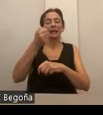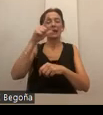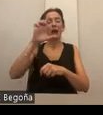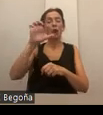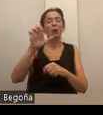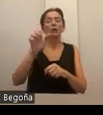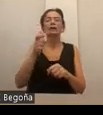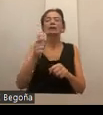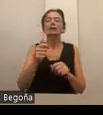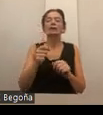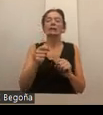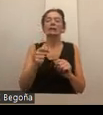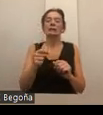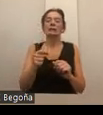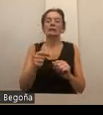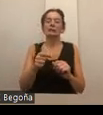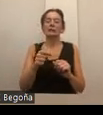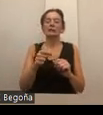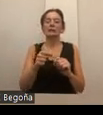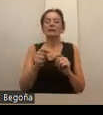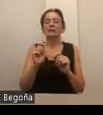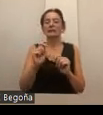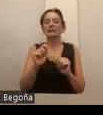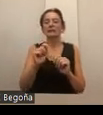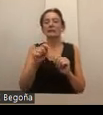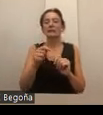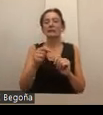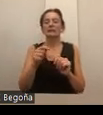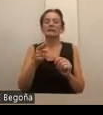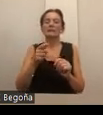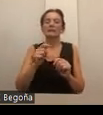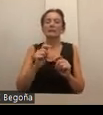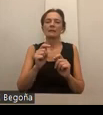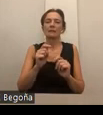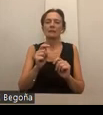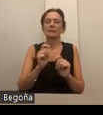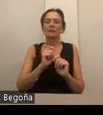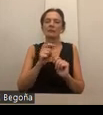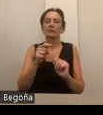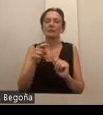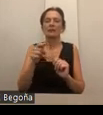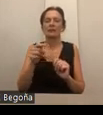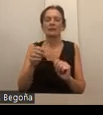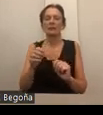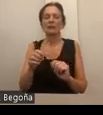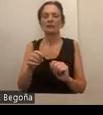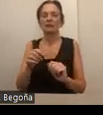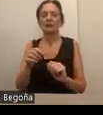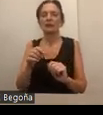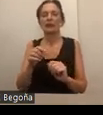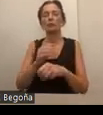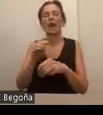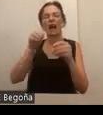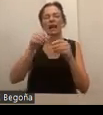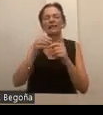es aquel que se desarrolla, es grasa también, pero es una grasa que produce mucho más calor y que tiene